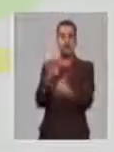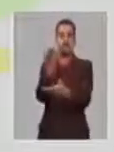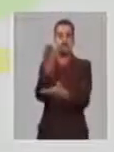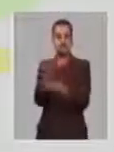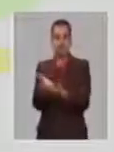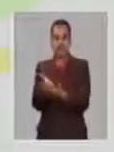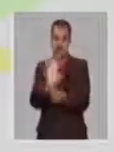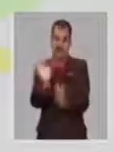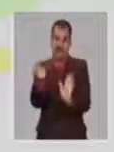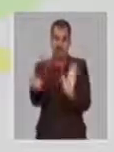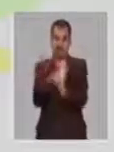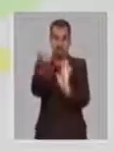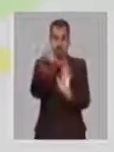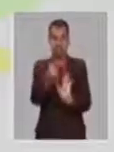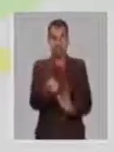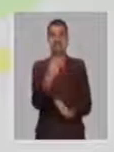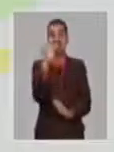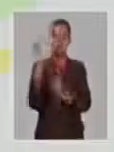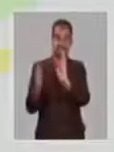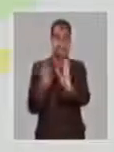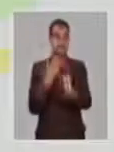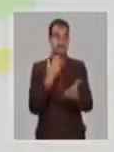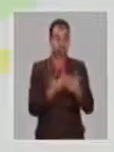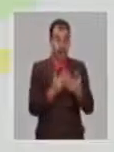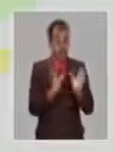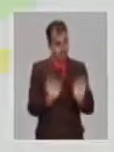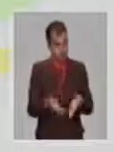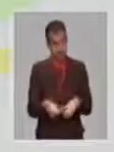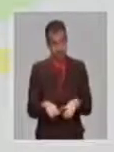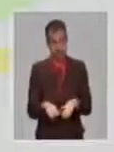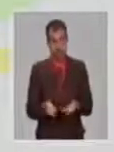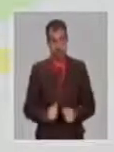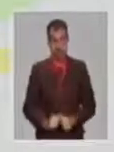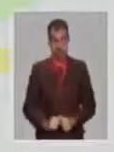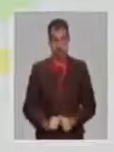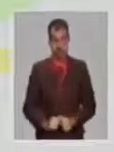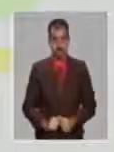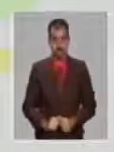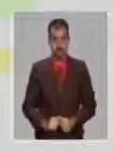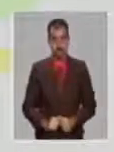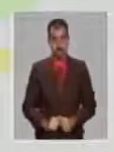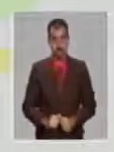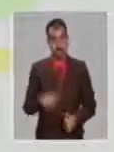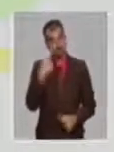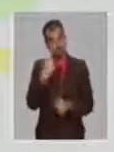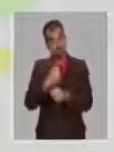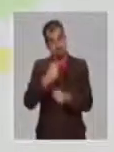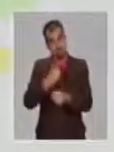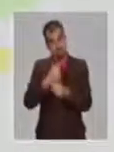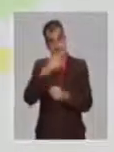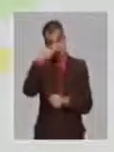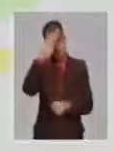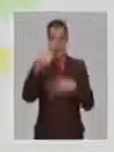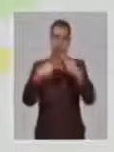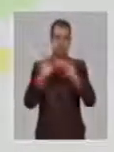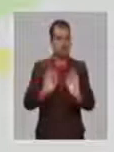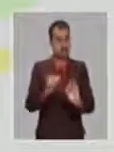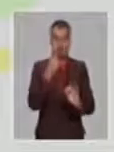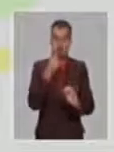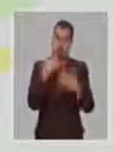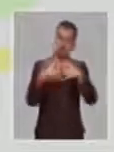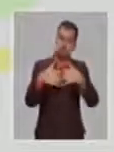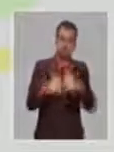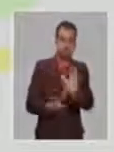documentación de solicitud de autorización de ensayo clínico, lo cual da idea del trabajo intenso que hace nuestro país en función del desarrollo